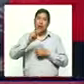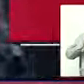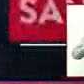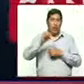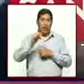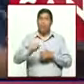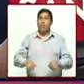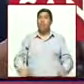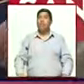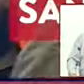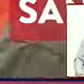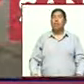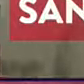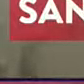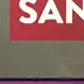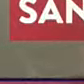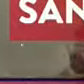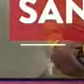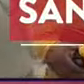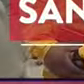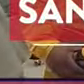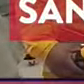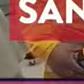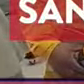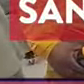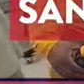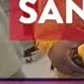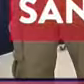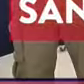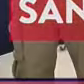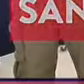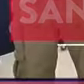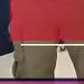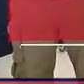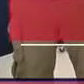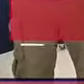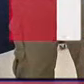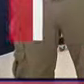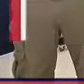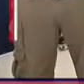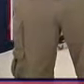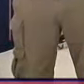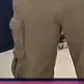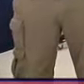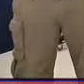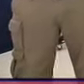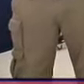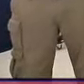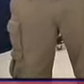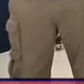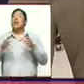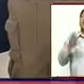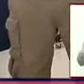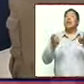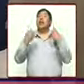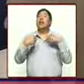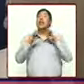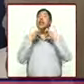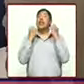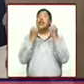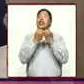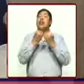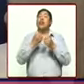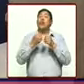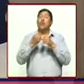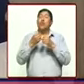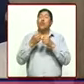Prontamente va a llegar una donación que realiza el gobierno de Chile en términos de equipamiento y en términos de raciones